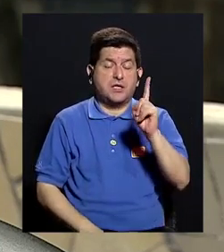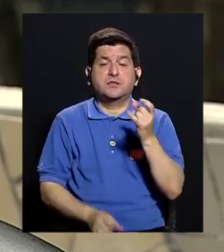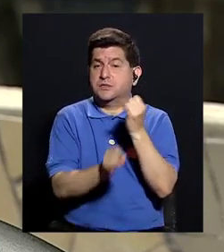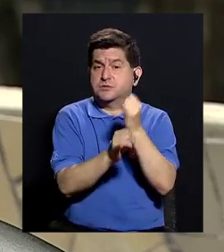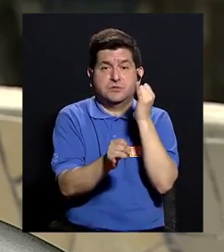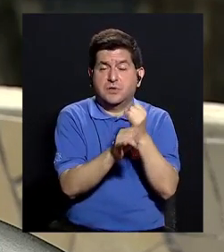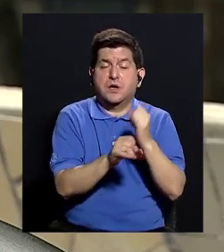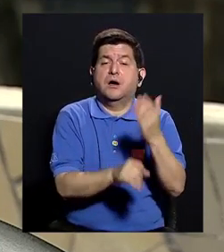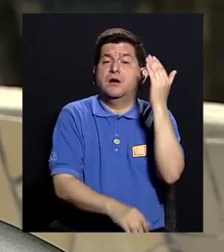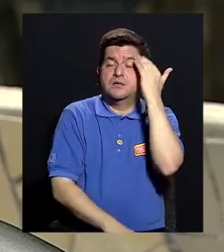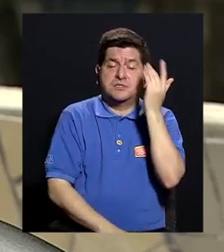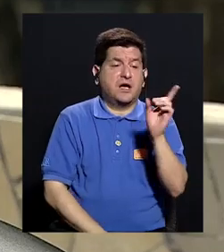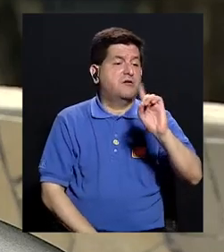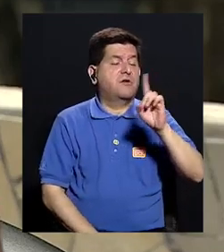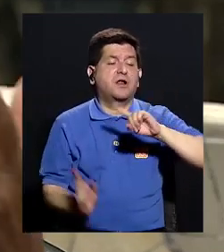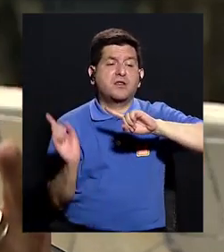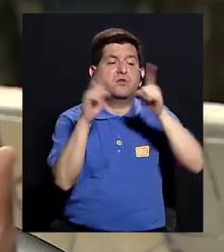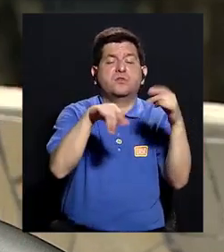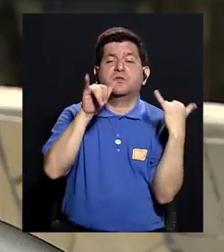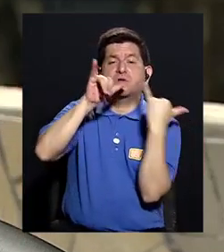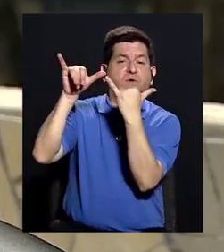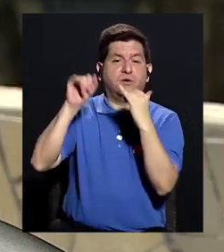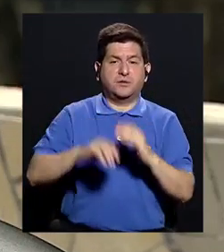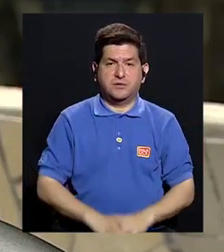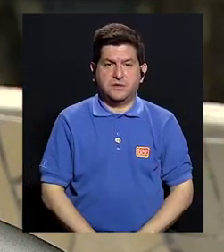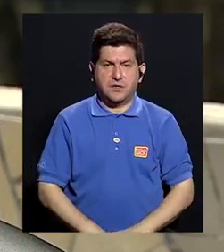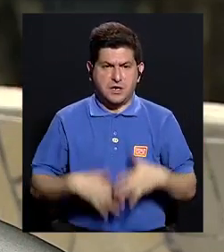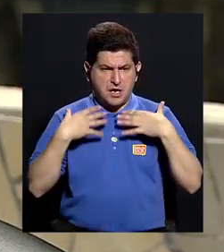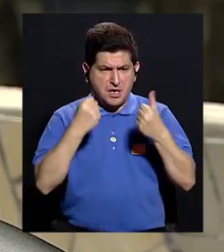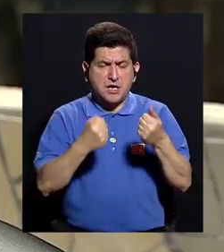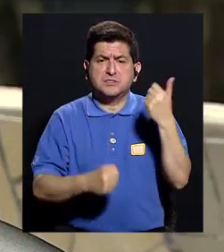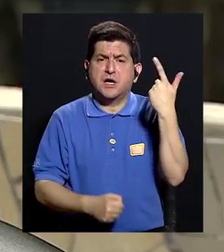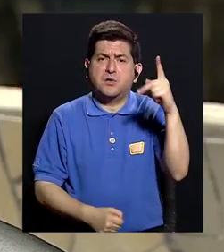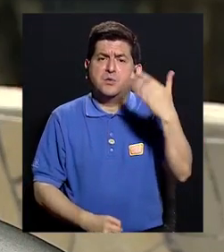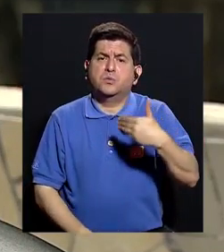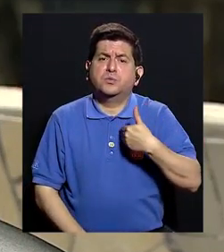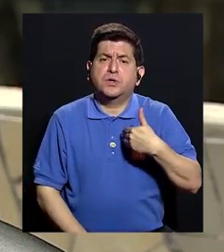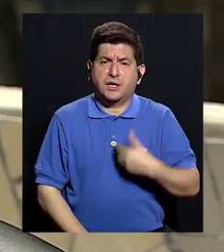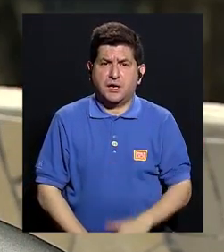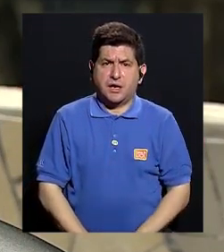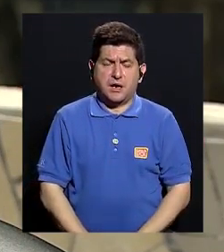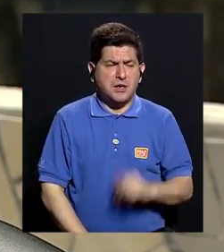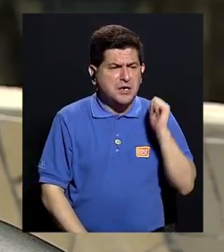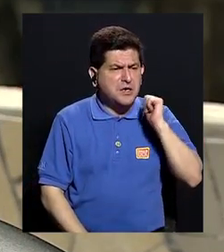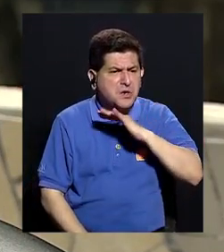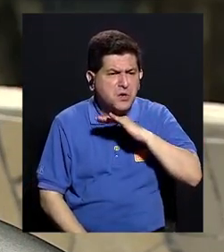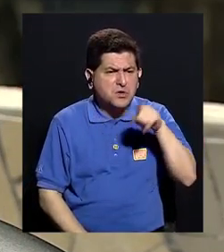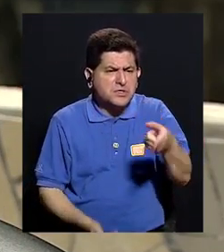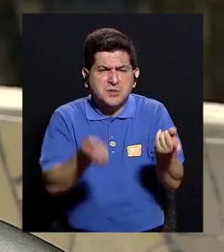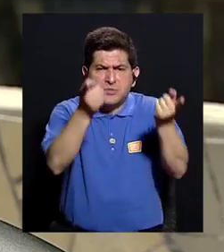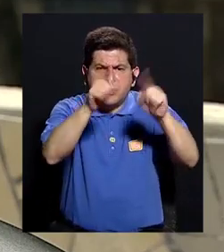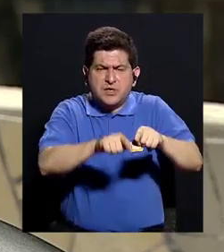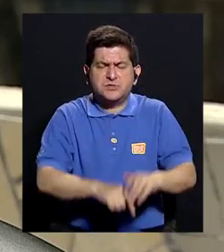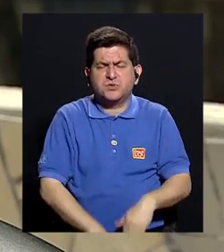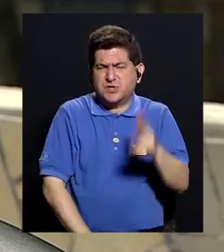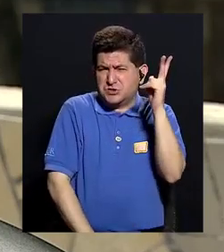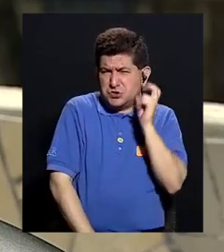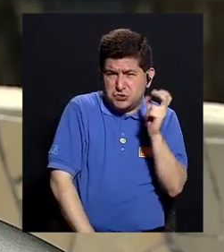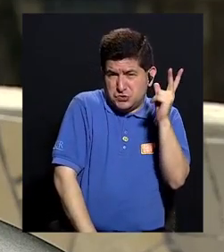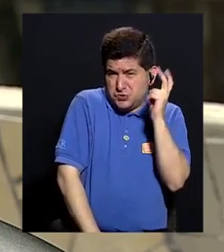un espacio educativo tienen que saber a dónde pueden ir a denunciar que su salud está corriendo riesgo, porque hay una contaminación